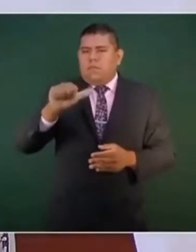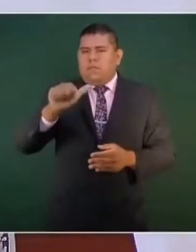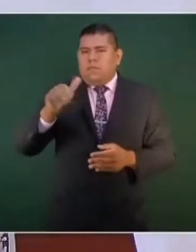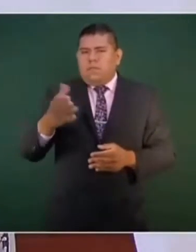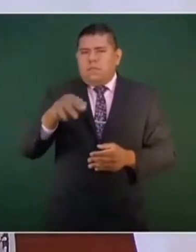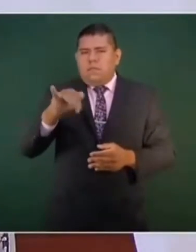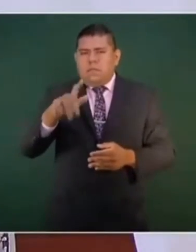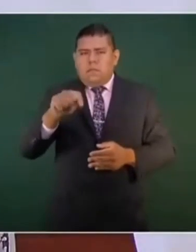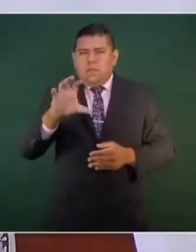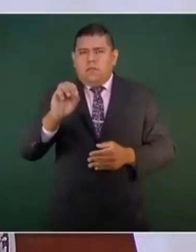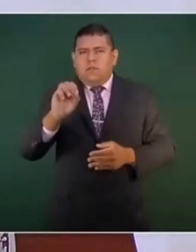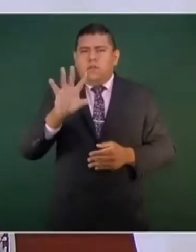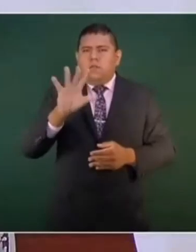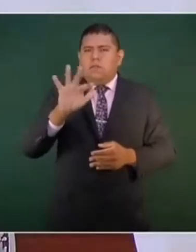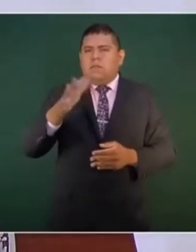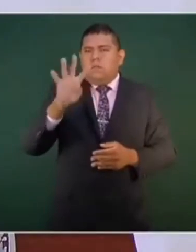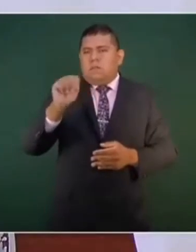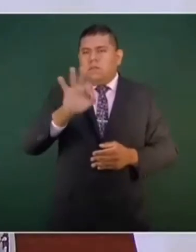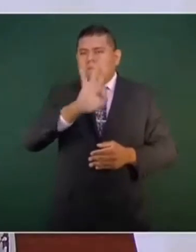59% de incremento.